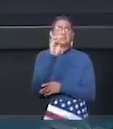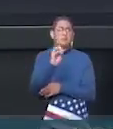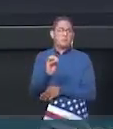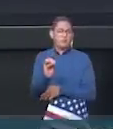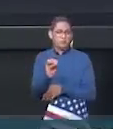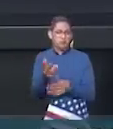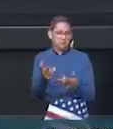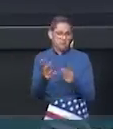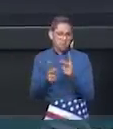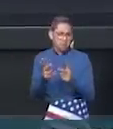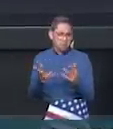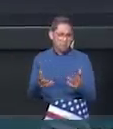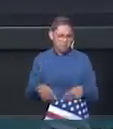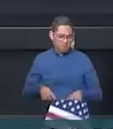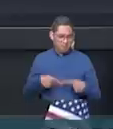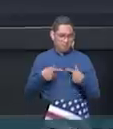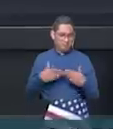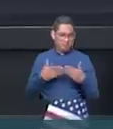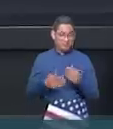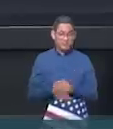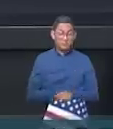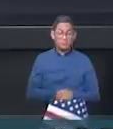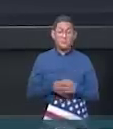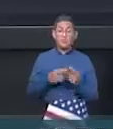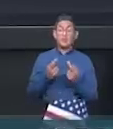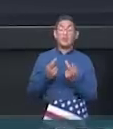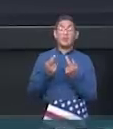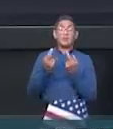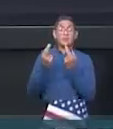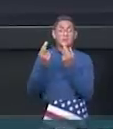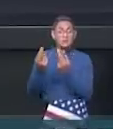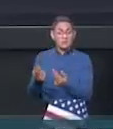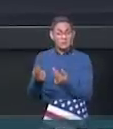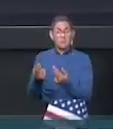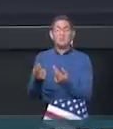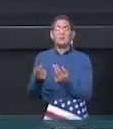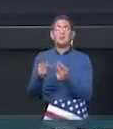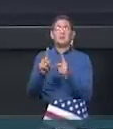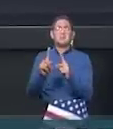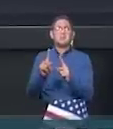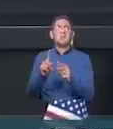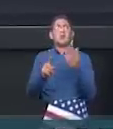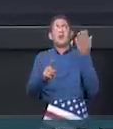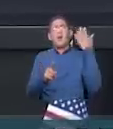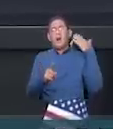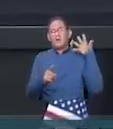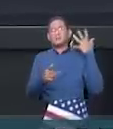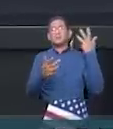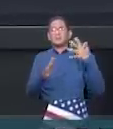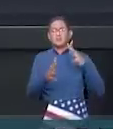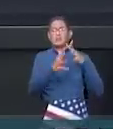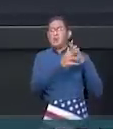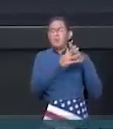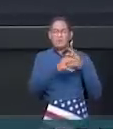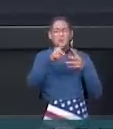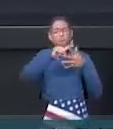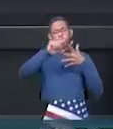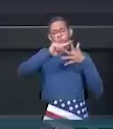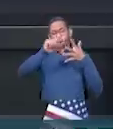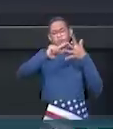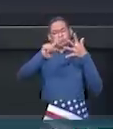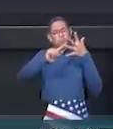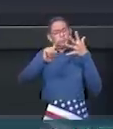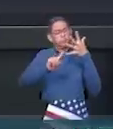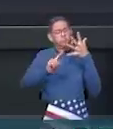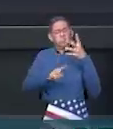estas donaciones esta donación de vacunas se agrega a las otras donaciones que ha hecho el pueblo norteamericano a panamá para luchar